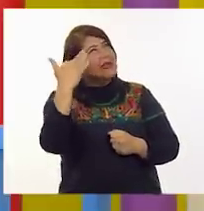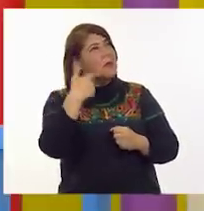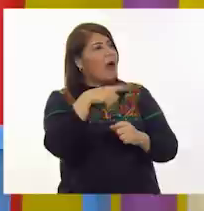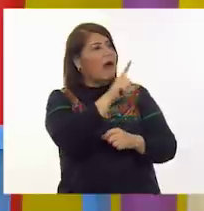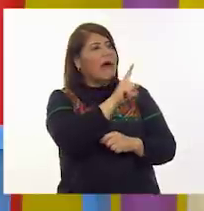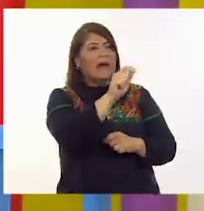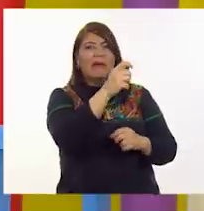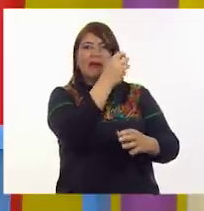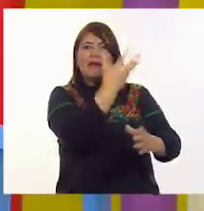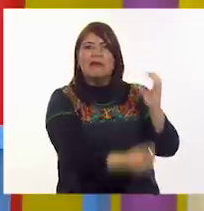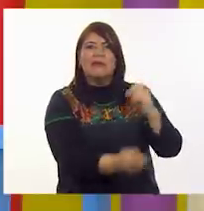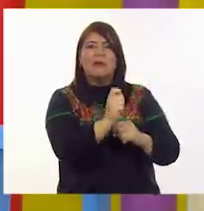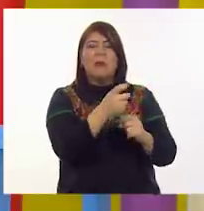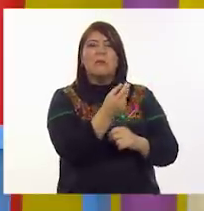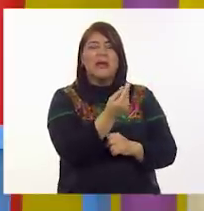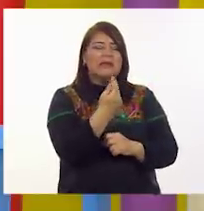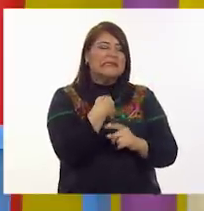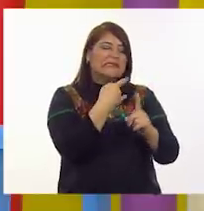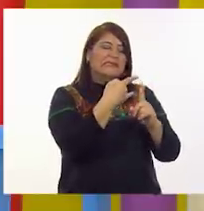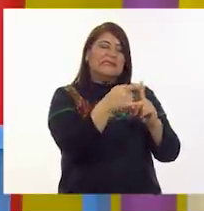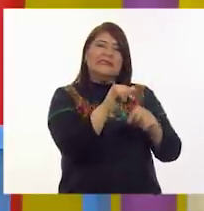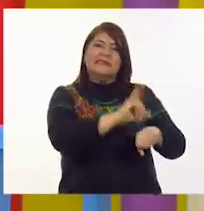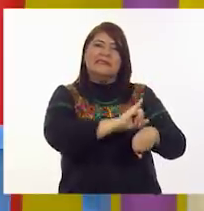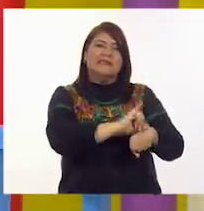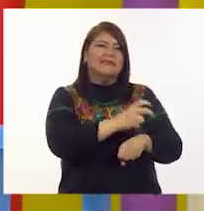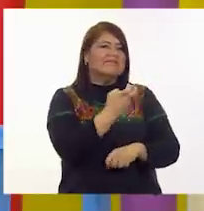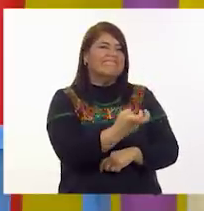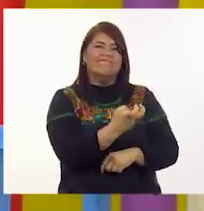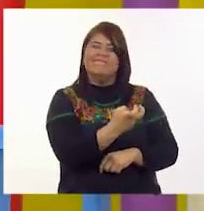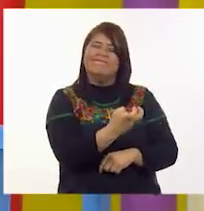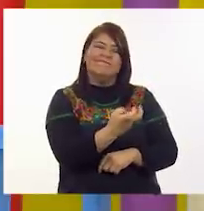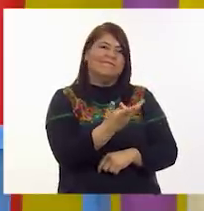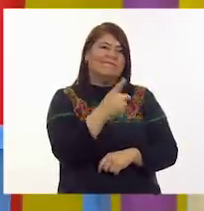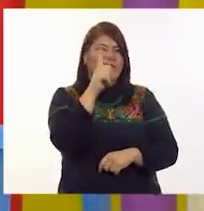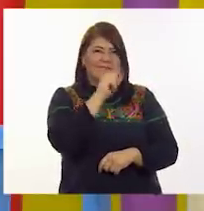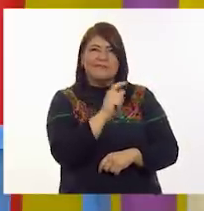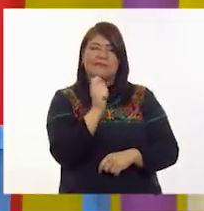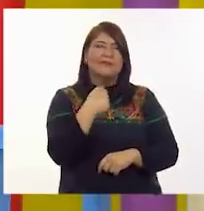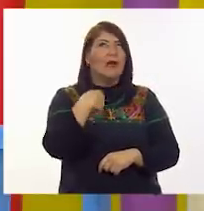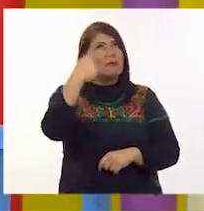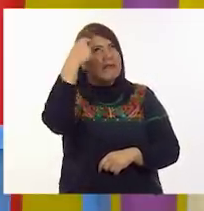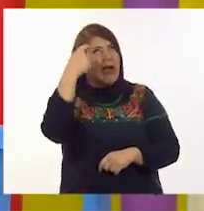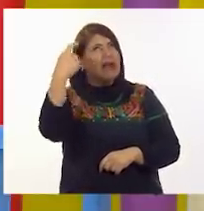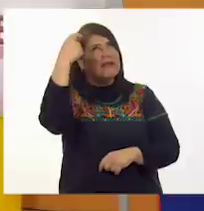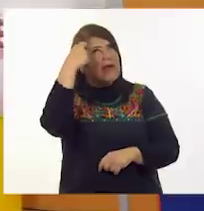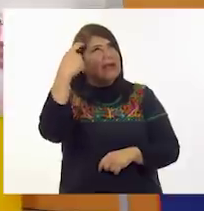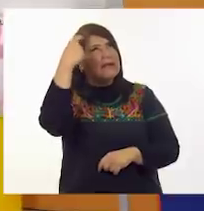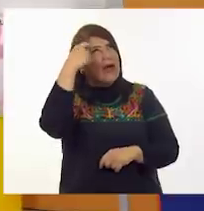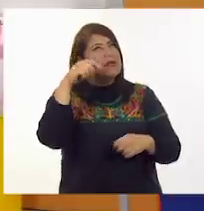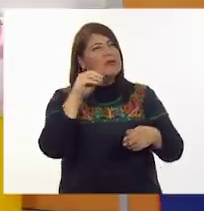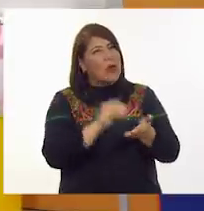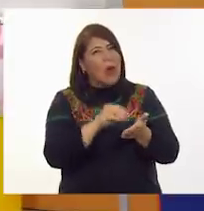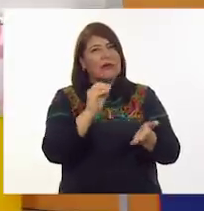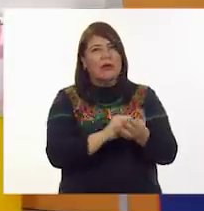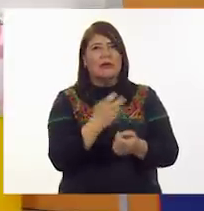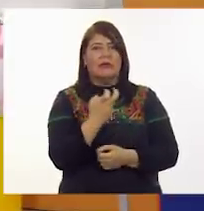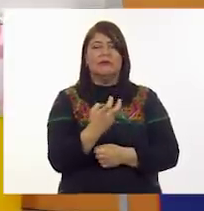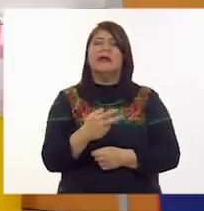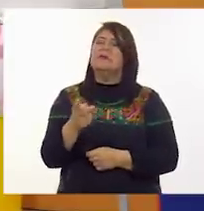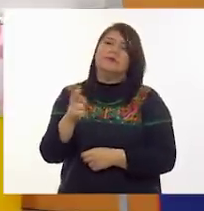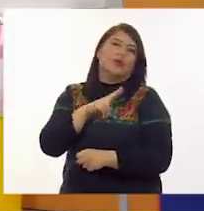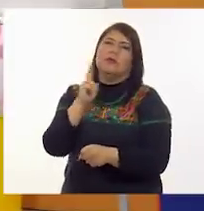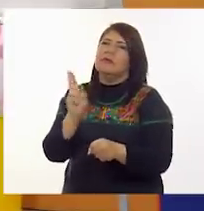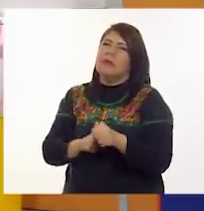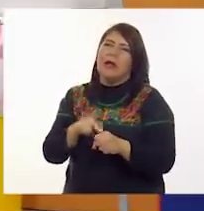perdiera? Si yo no hubiera dejado la puerta abierta, esto no habría pasado. No puedo dejar de pensar en eso. Bueno, Alexia, es normal que te